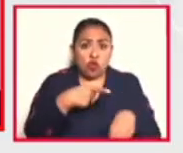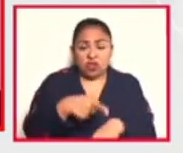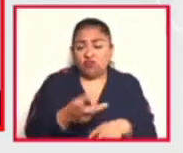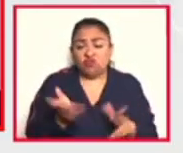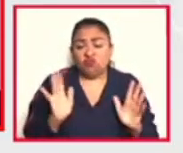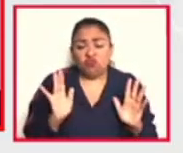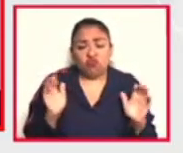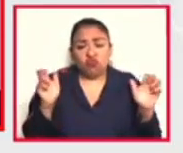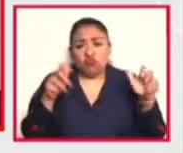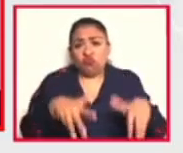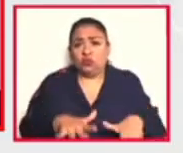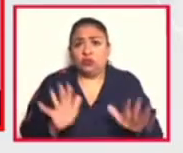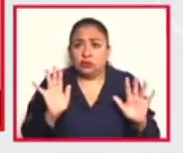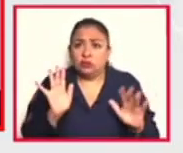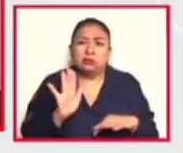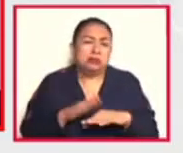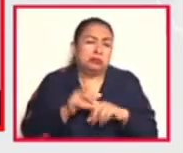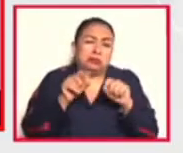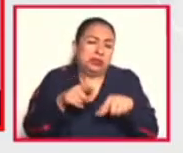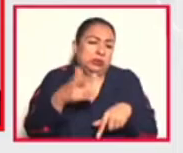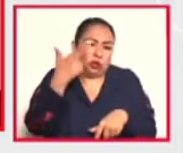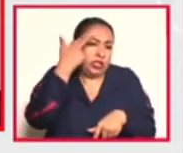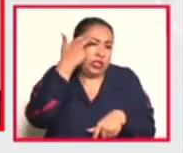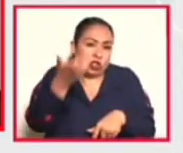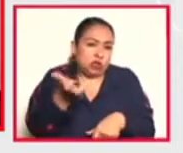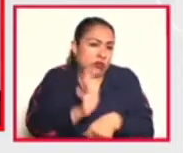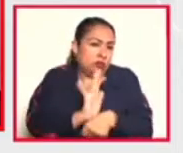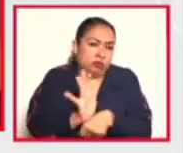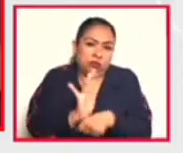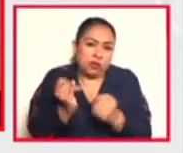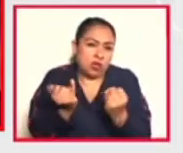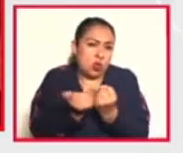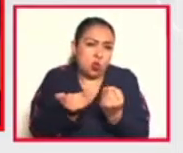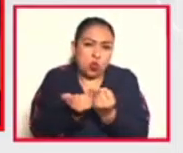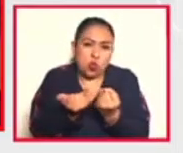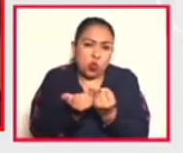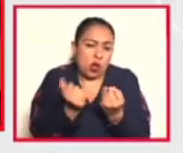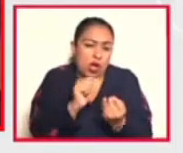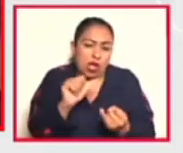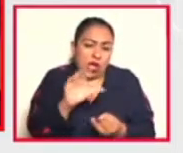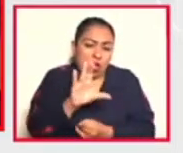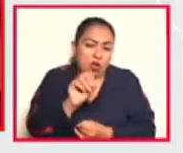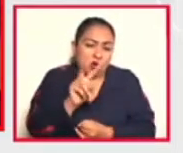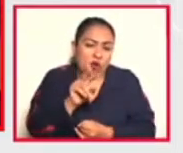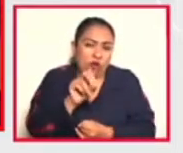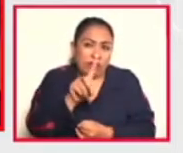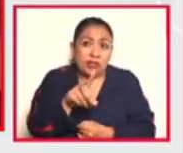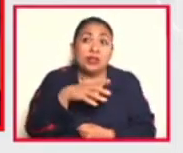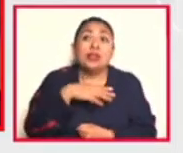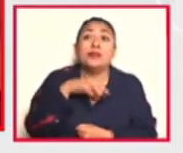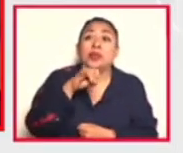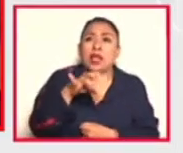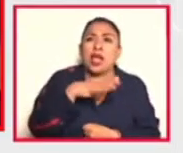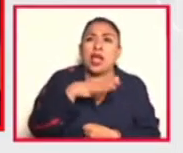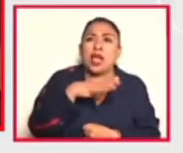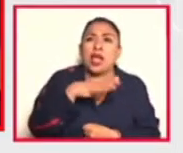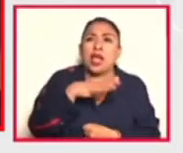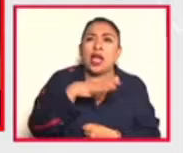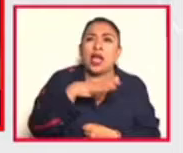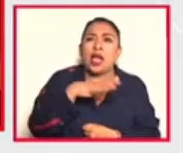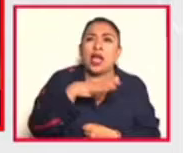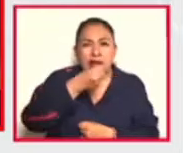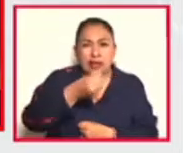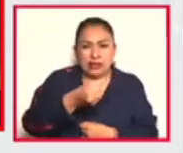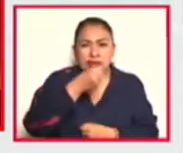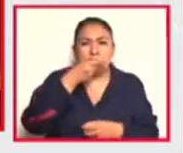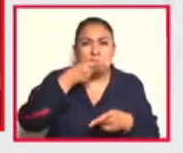cinematográfico por justamente las circunstancias que están ocurriendo por el COVID. Así es, hubo una conferencia de prensa a principios de la